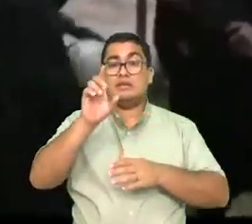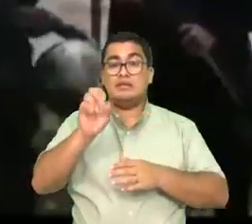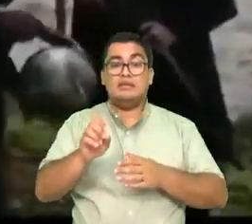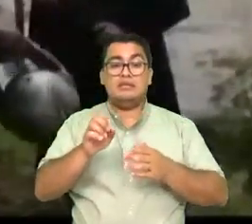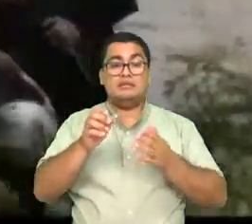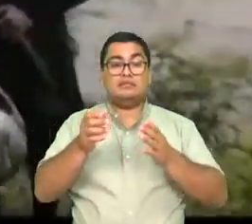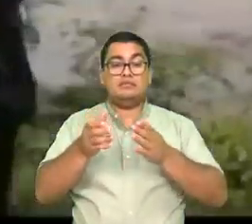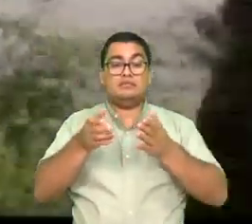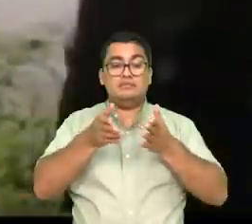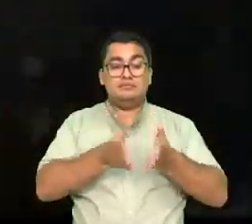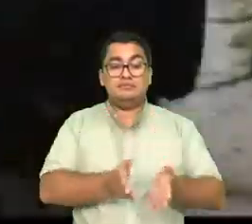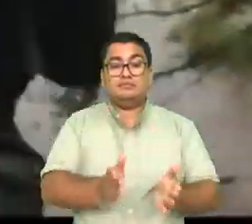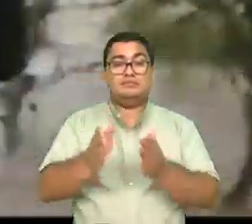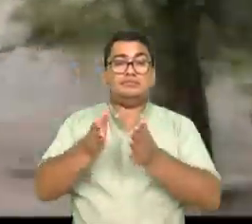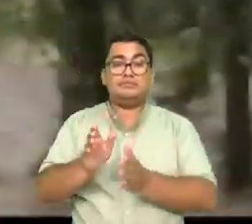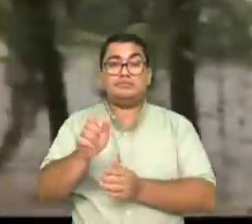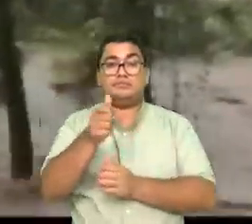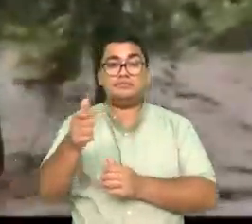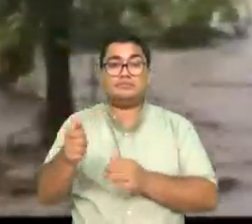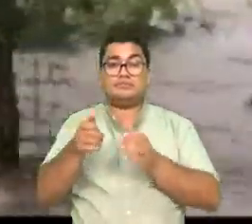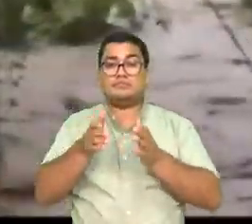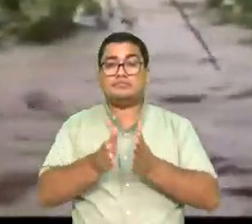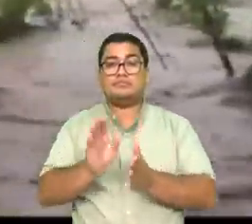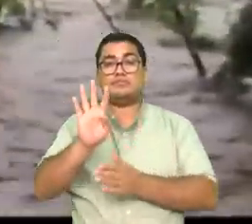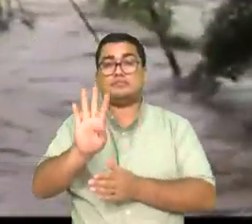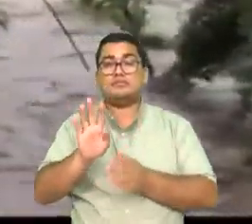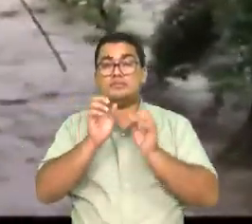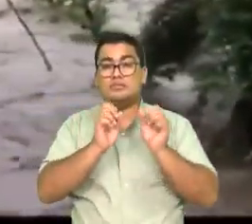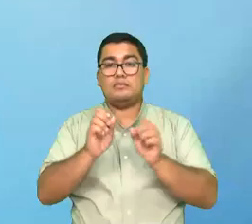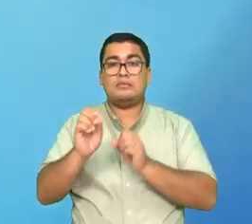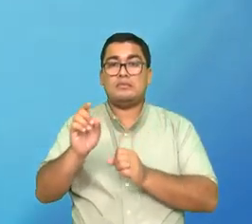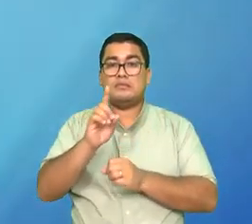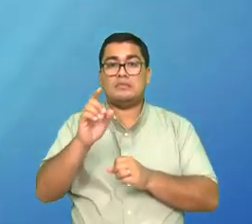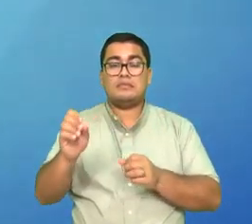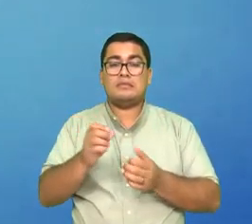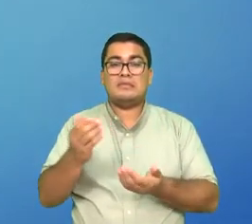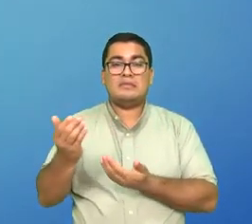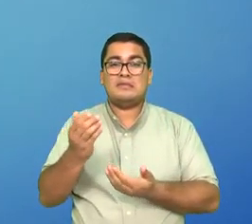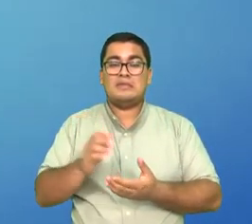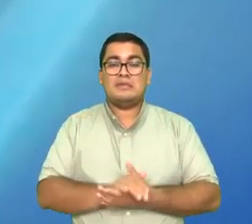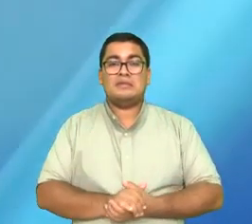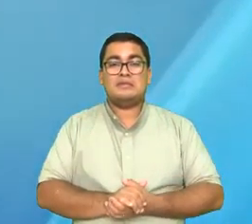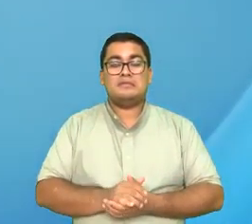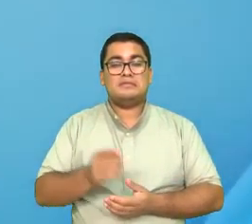niños, 6 mujercitas y 4 varoncitos. Y nos